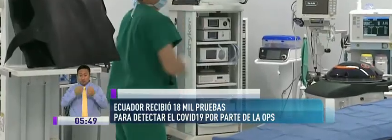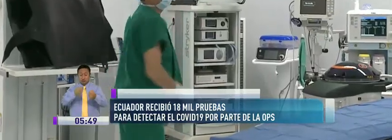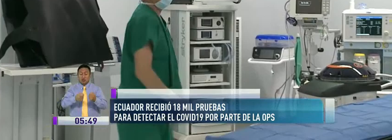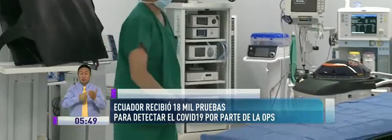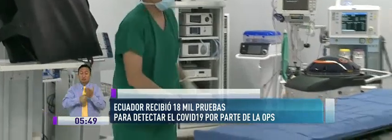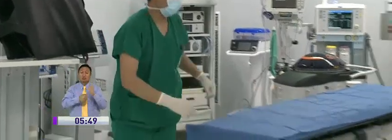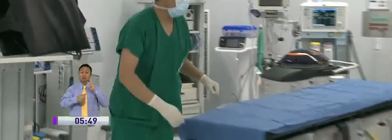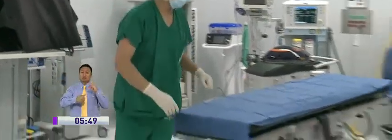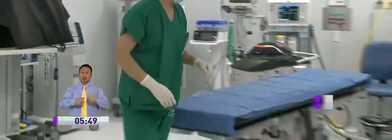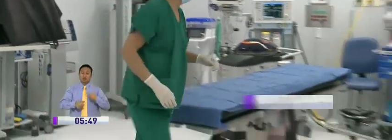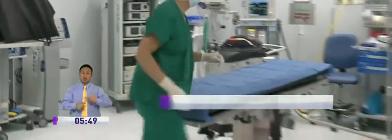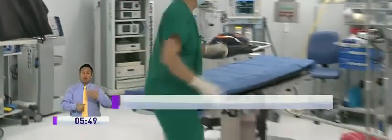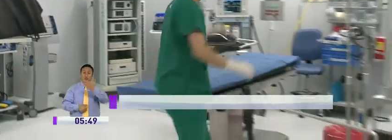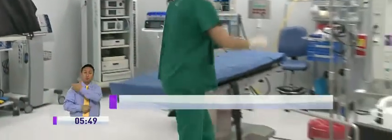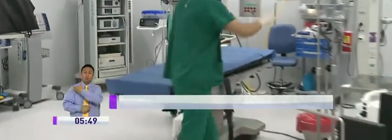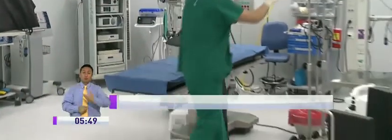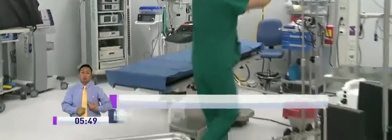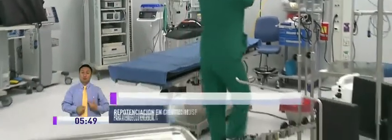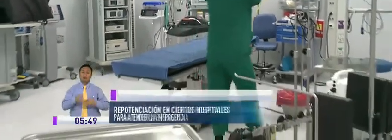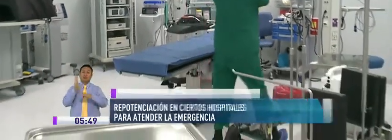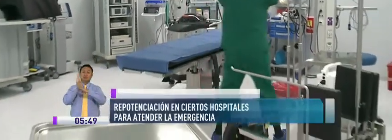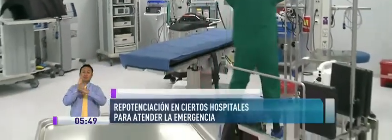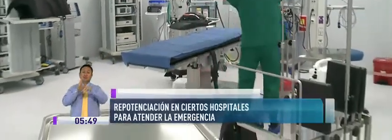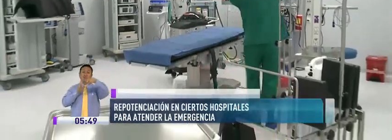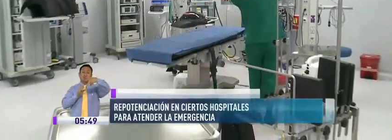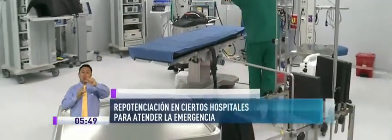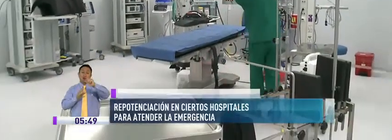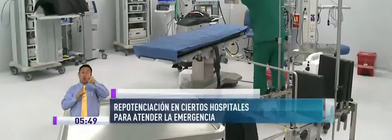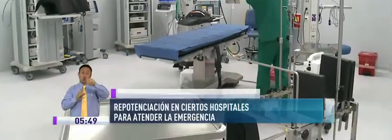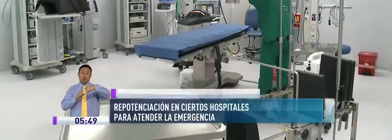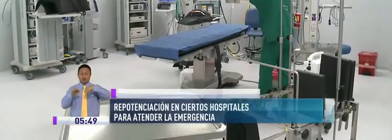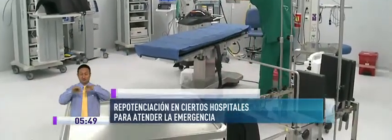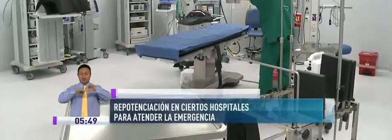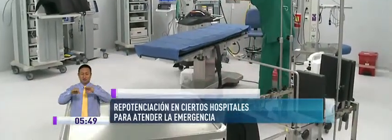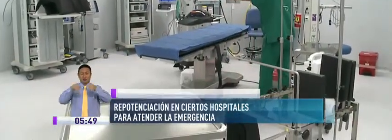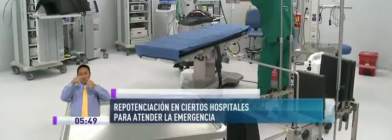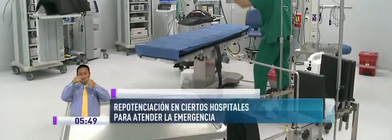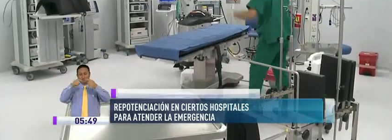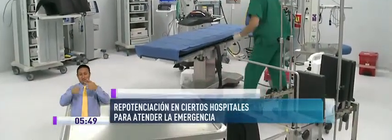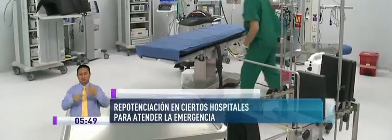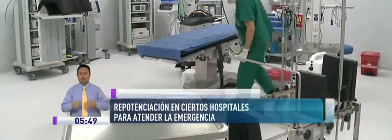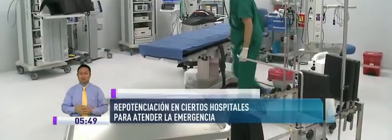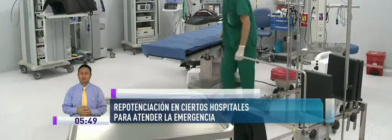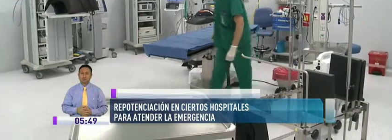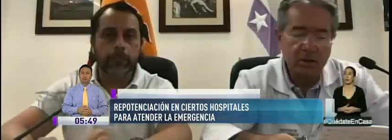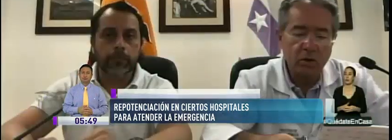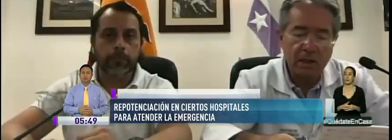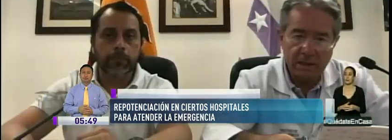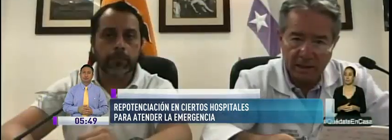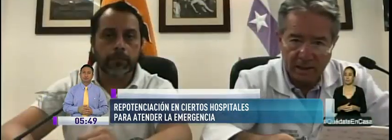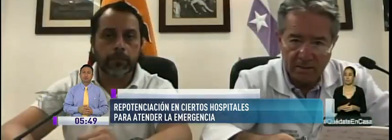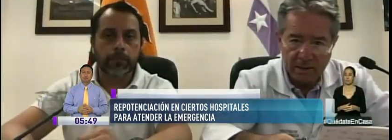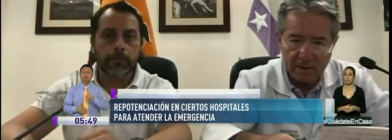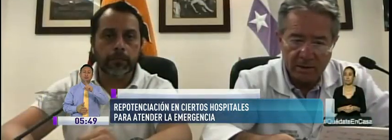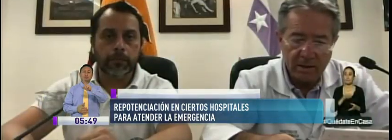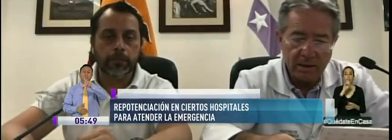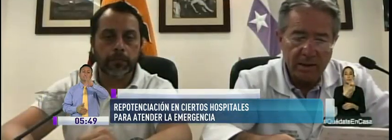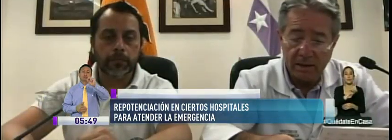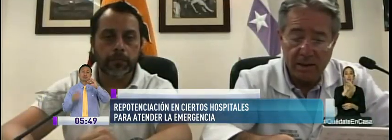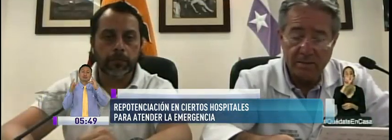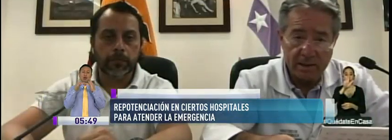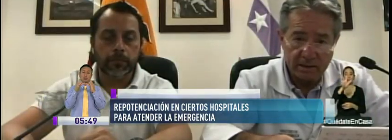ministro de Salud como el presidente del IES, Paul Granda, detallaron algunos de estos trabajos. 130